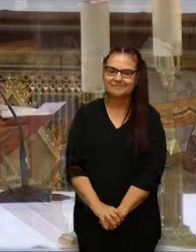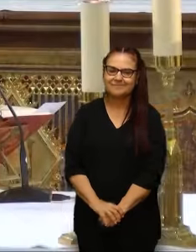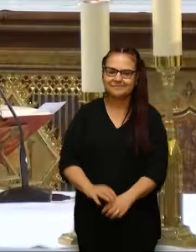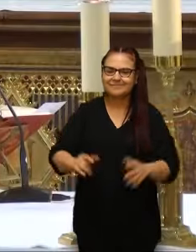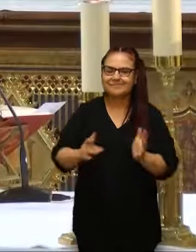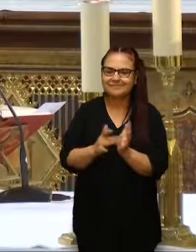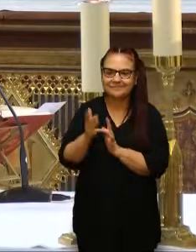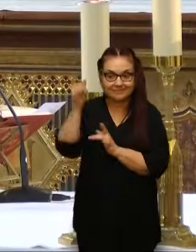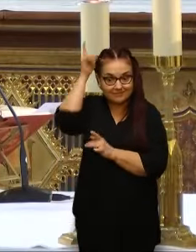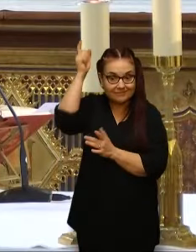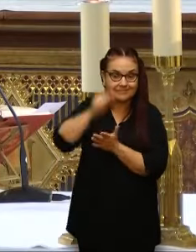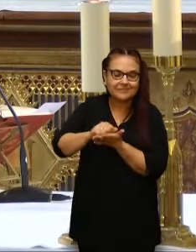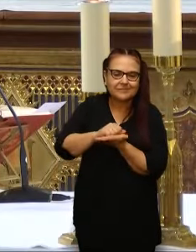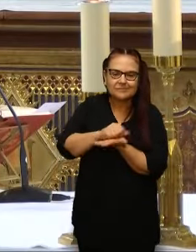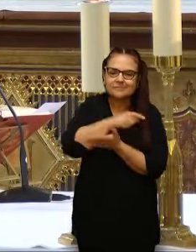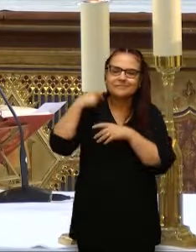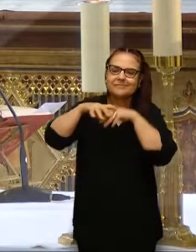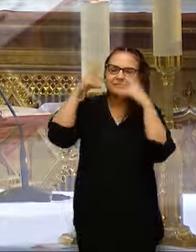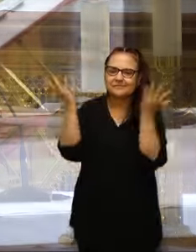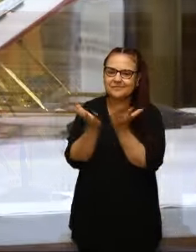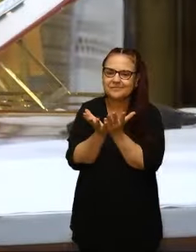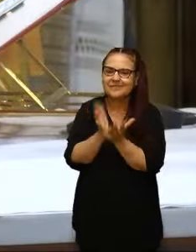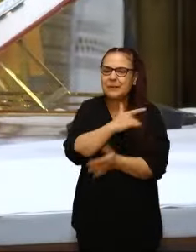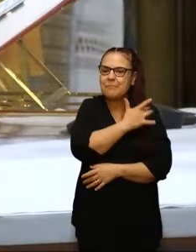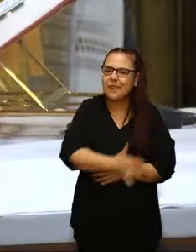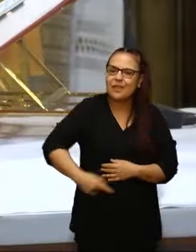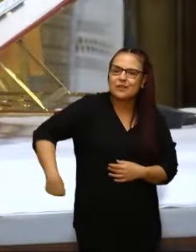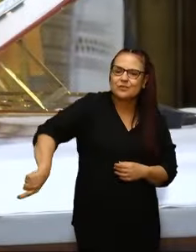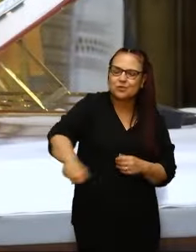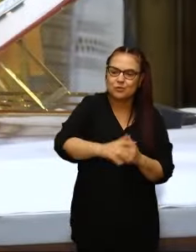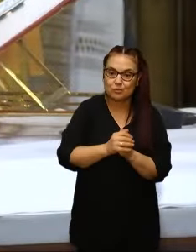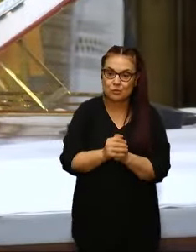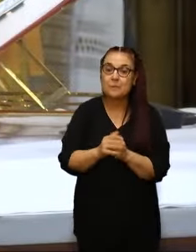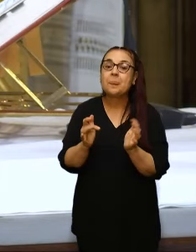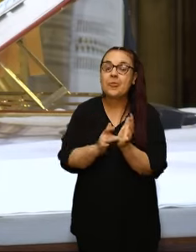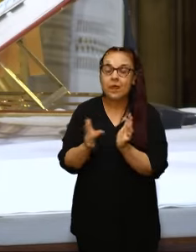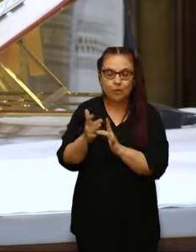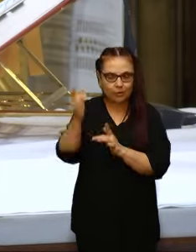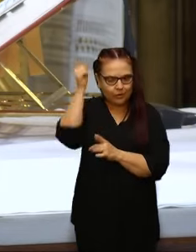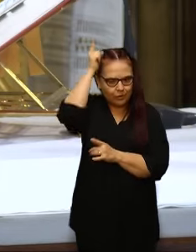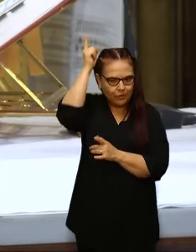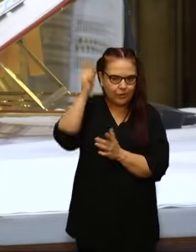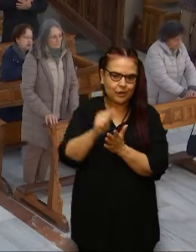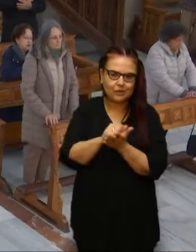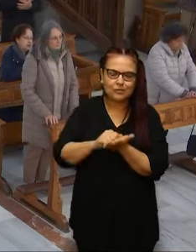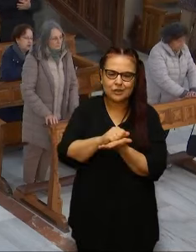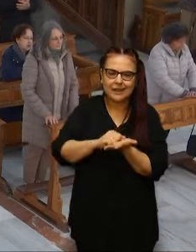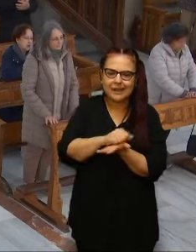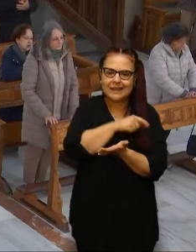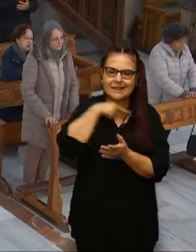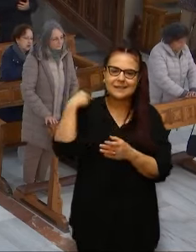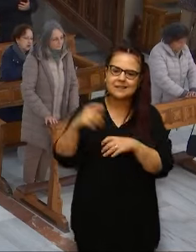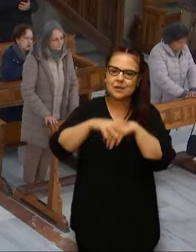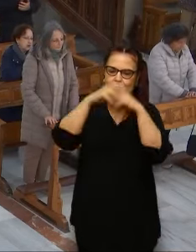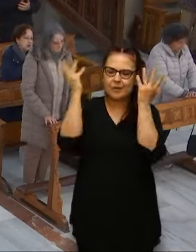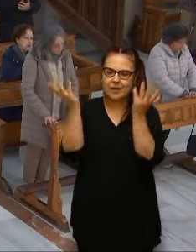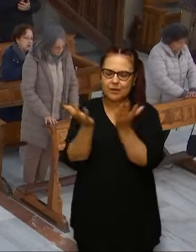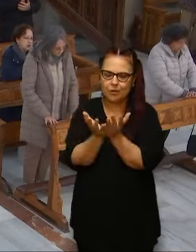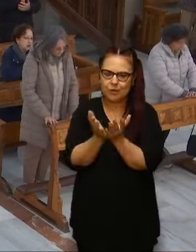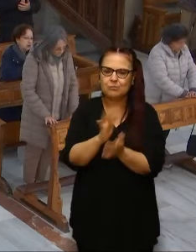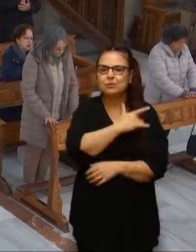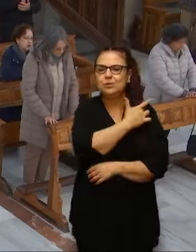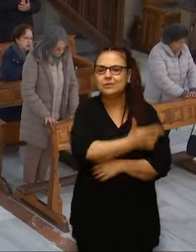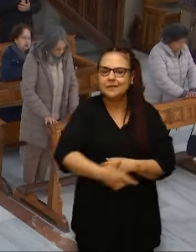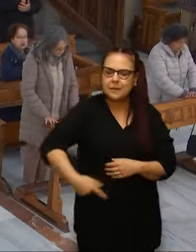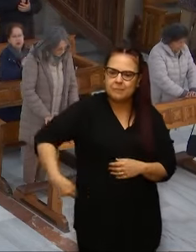Cordero de Dios, que quitas el pecado del mundo, ten piedad de nosotros. Cordero de Dios, que quitas el